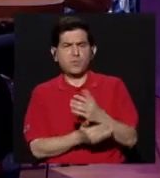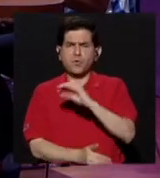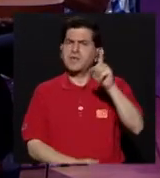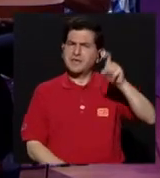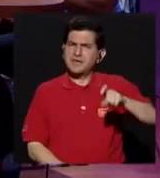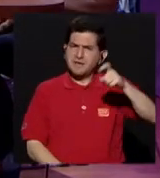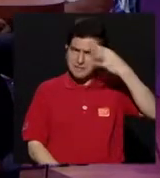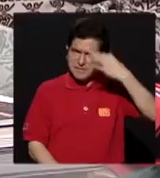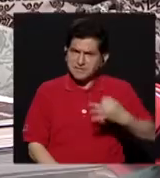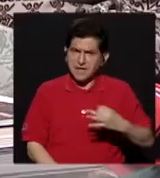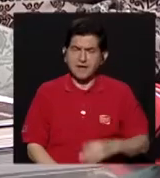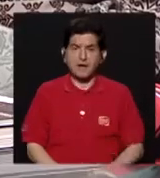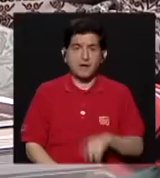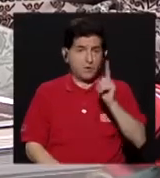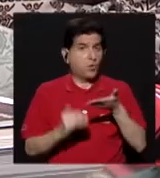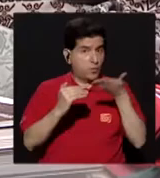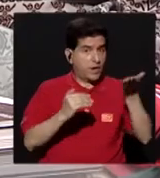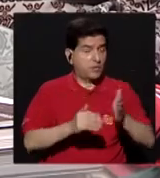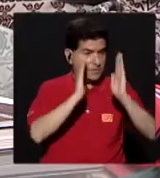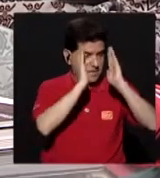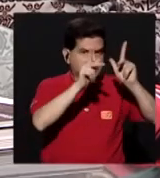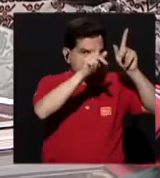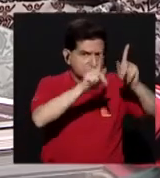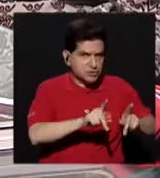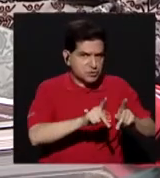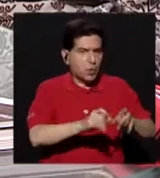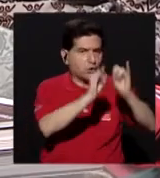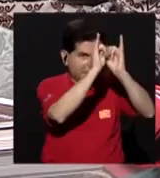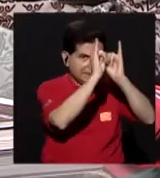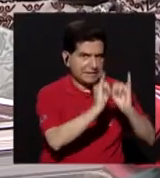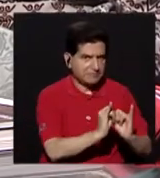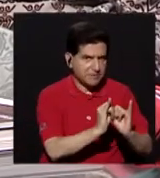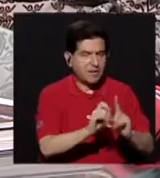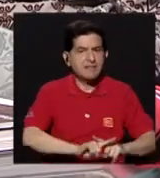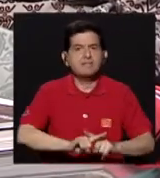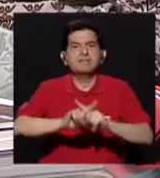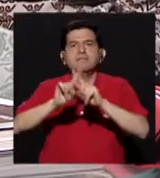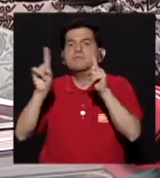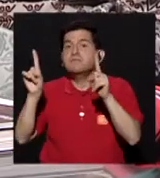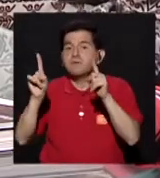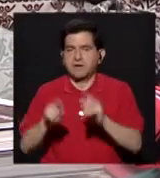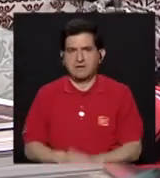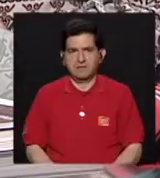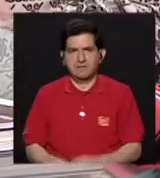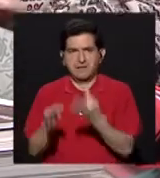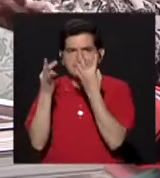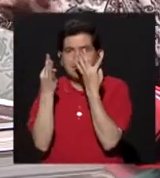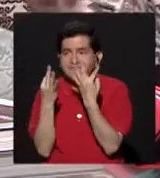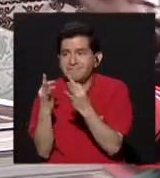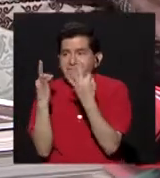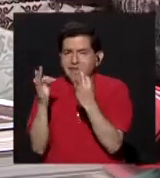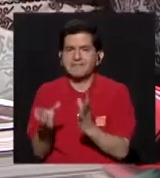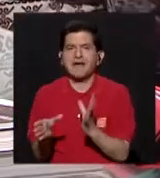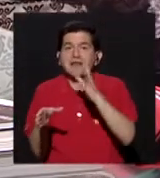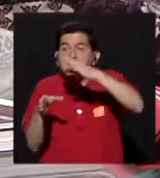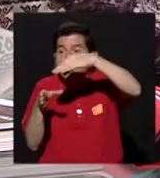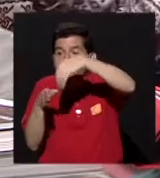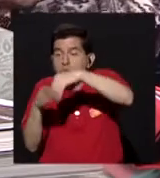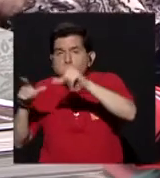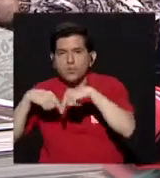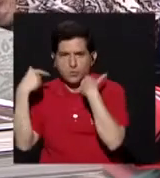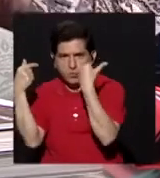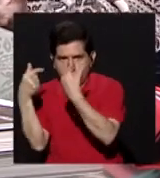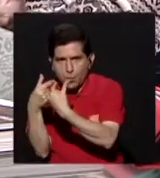necesidad, porque una cosa es atender a la persona de manera individual y otra cosa es poder involucrarla en un